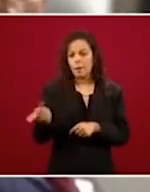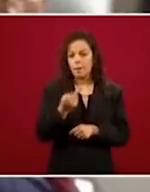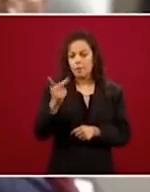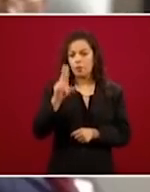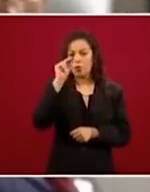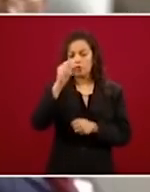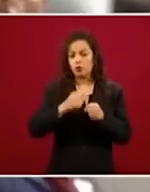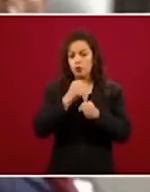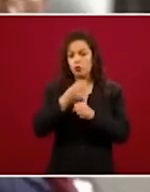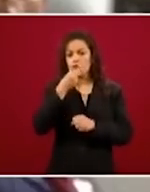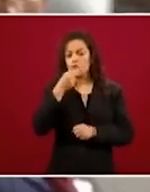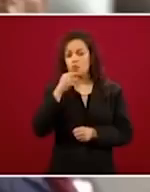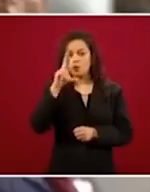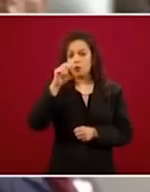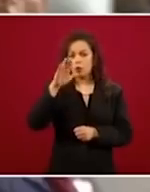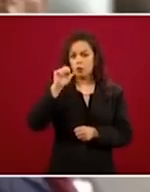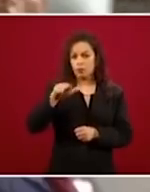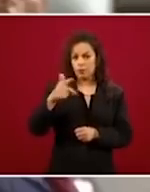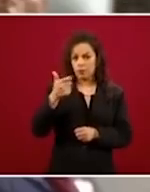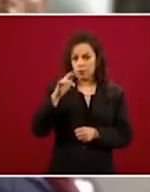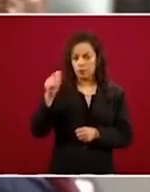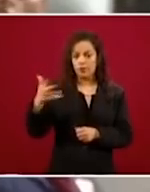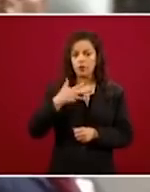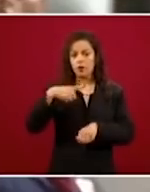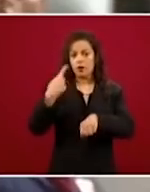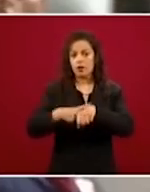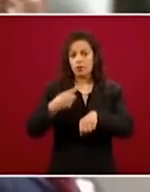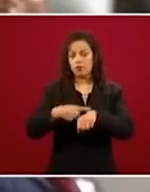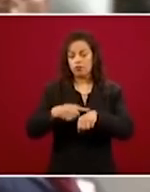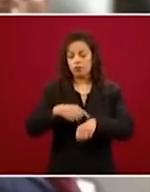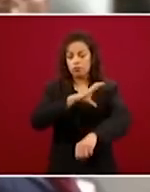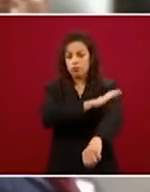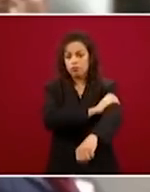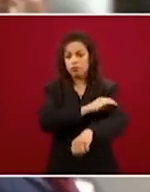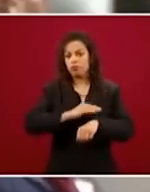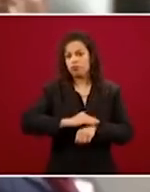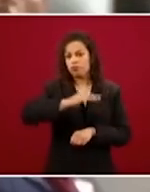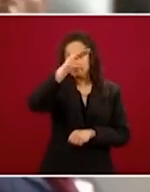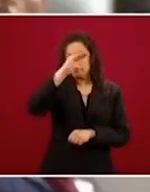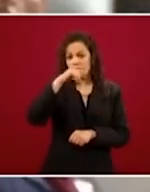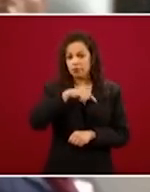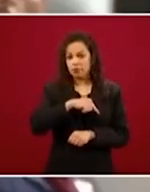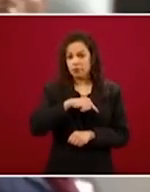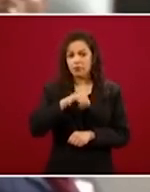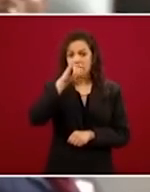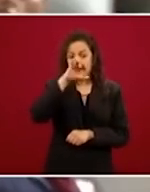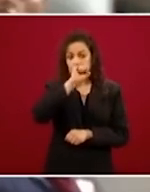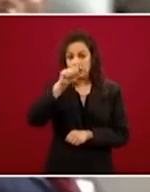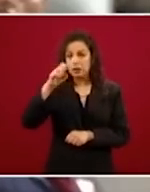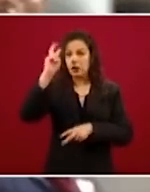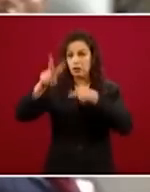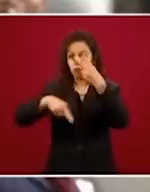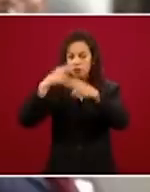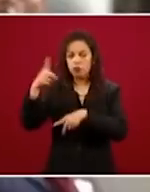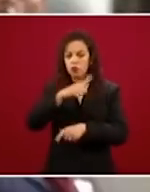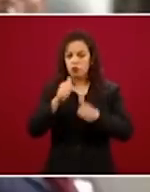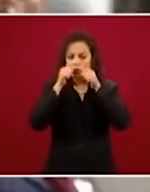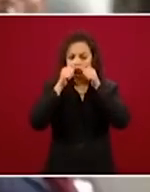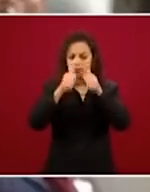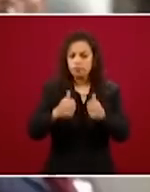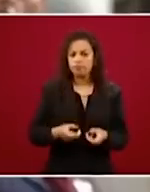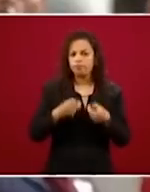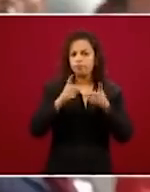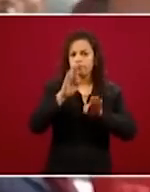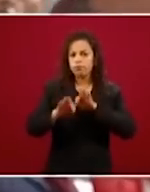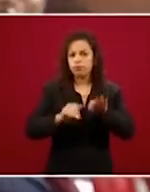con parkinson y presión arterial alta no le dieron atención en el este esto sucede en el